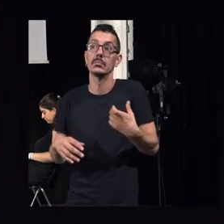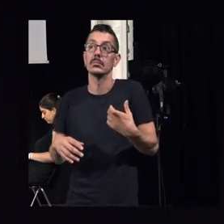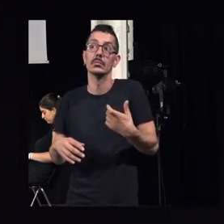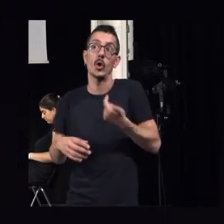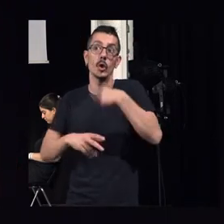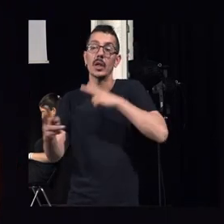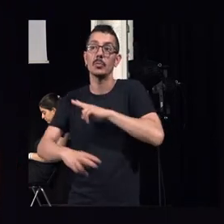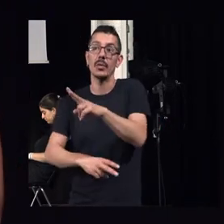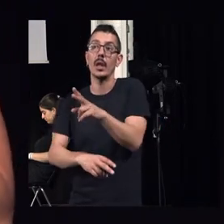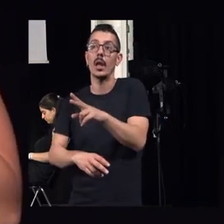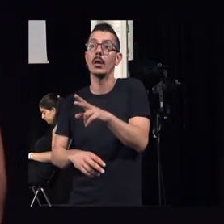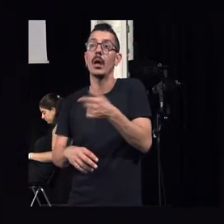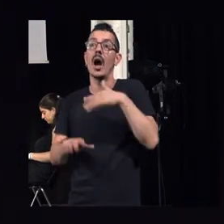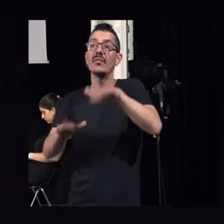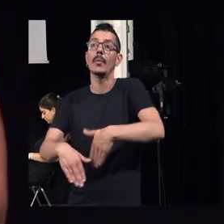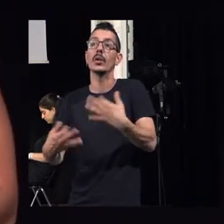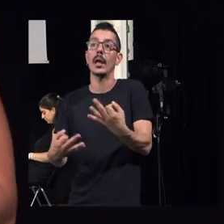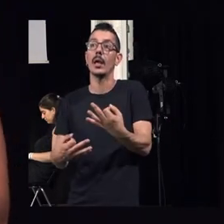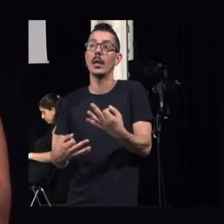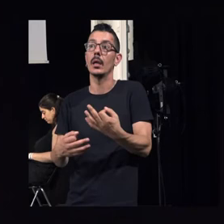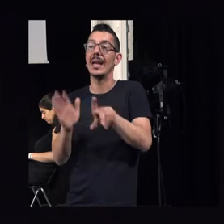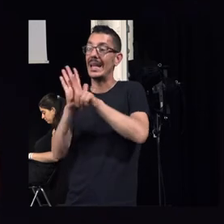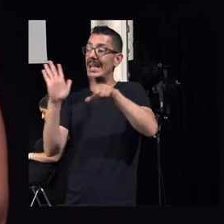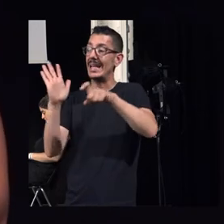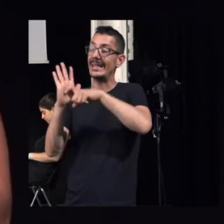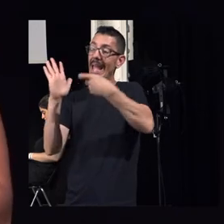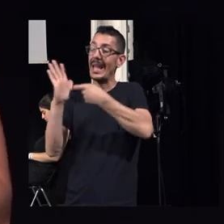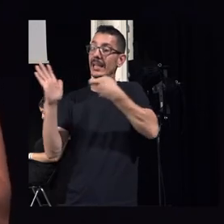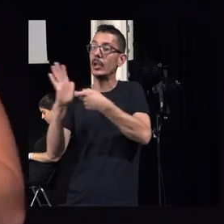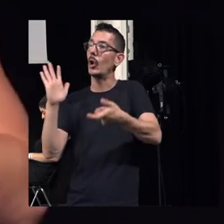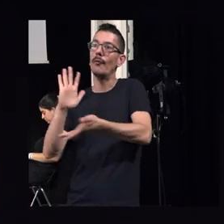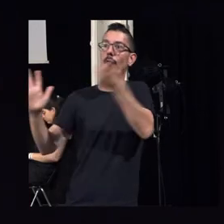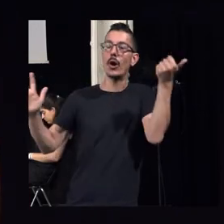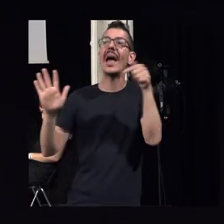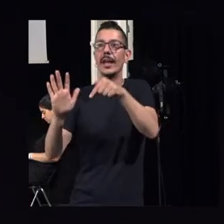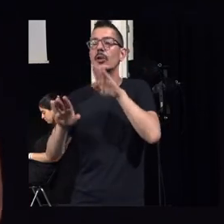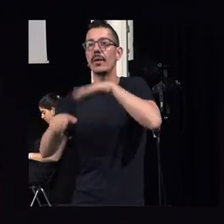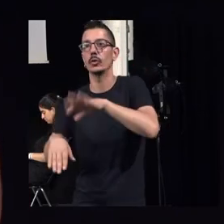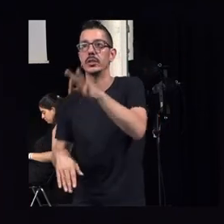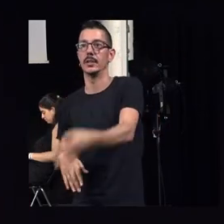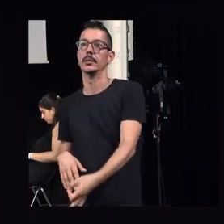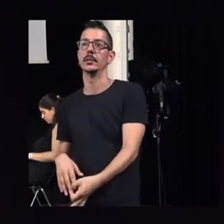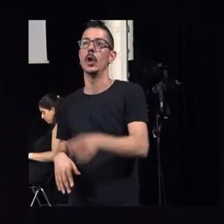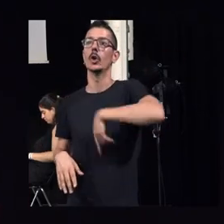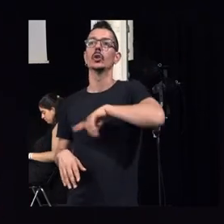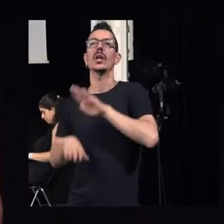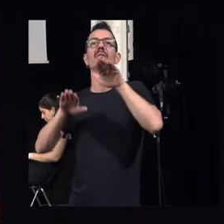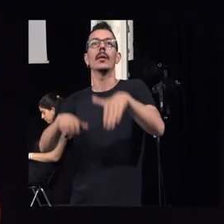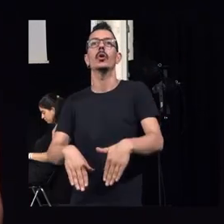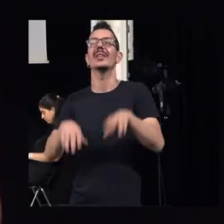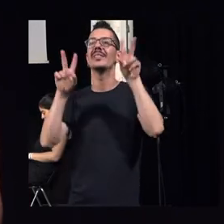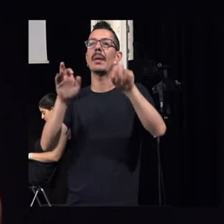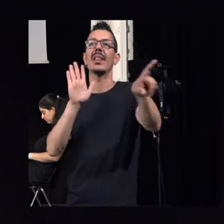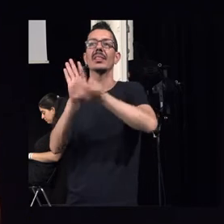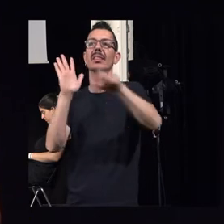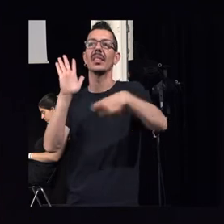nosotras abogamos por la despenalización, por la decriminalización. O sea, nosotras abogamos por lo que es toda la